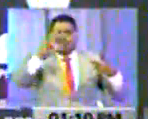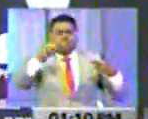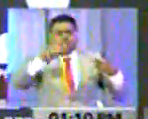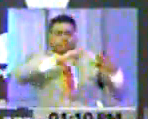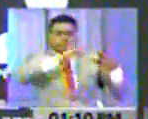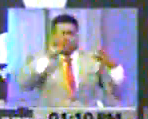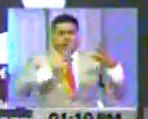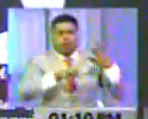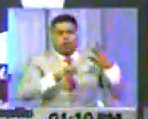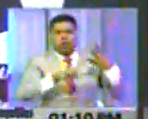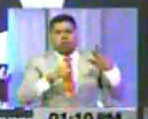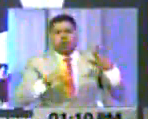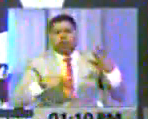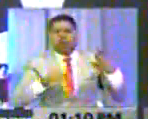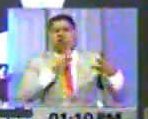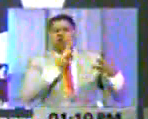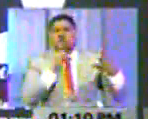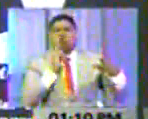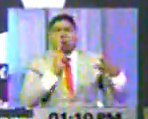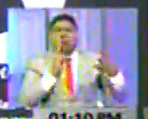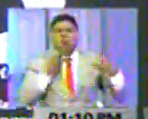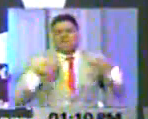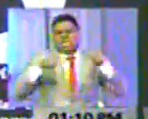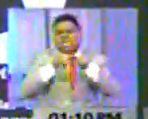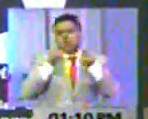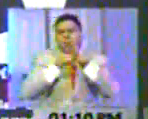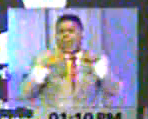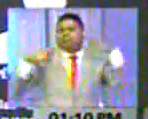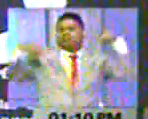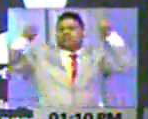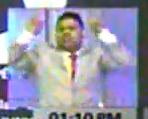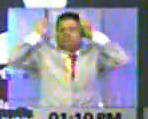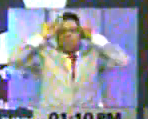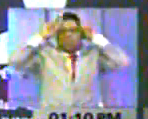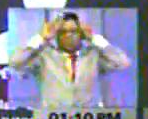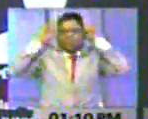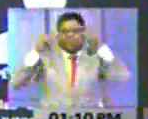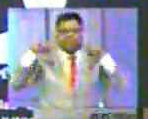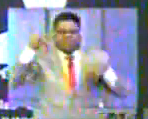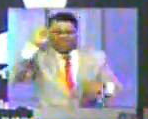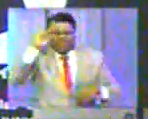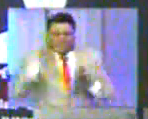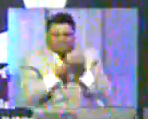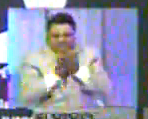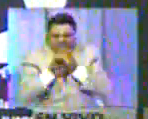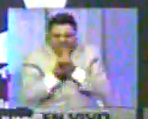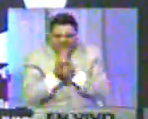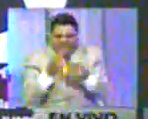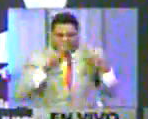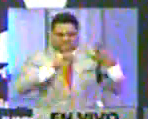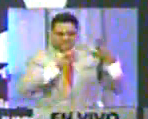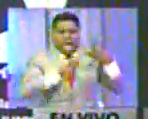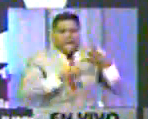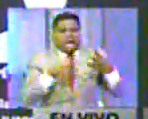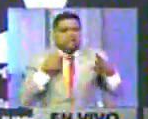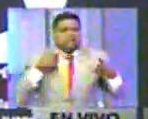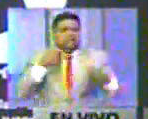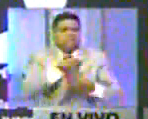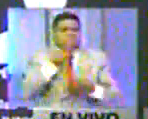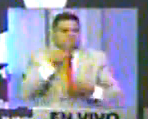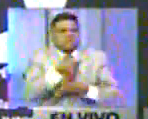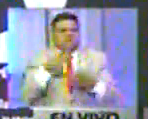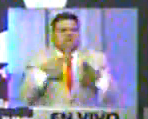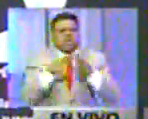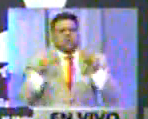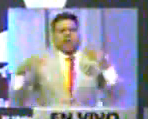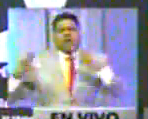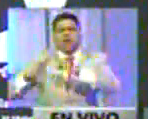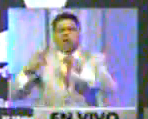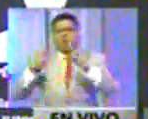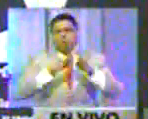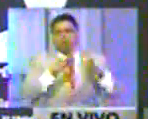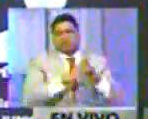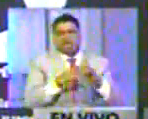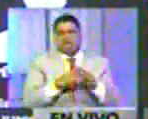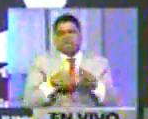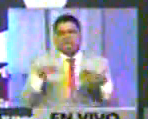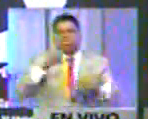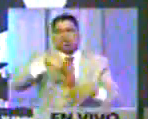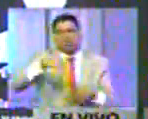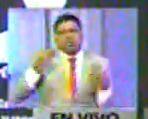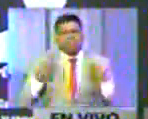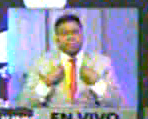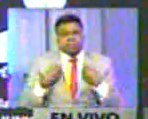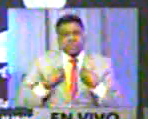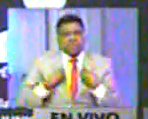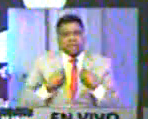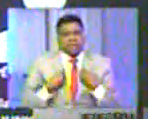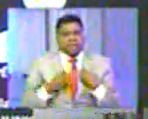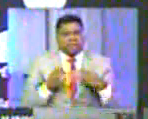alias Lucifer, quienes cometieron crímenes atroces y sometían con su terror a las comunidades donde operaban. Esto